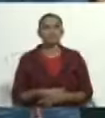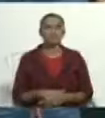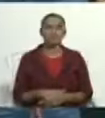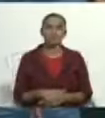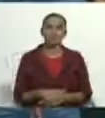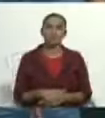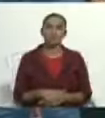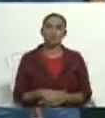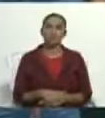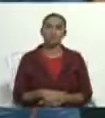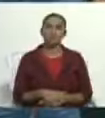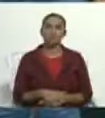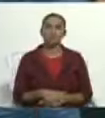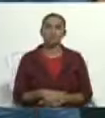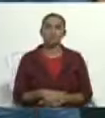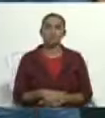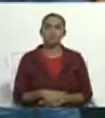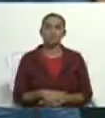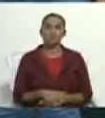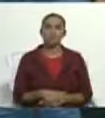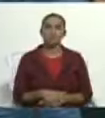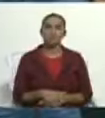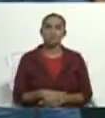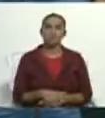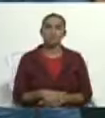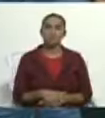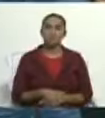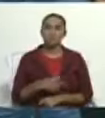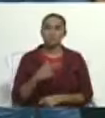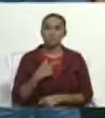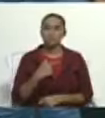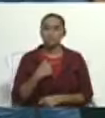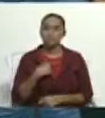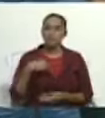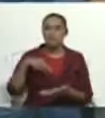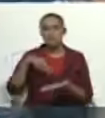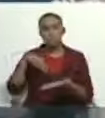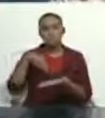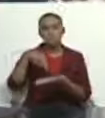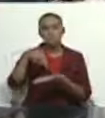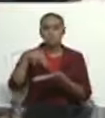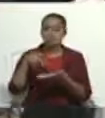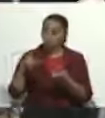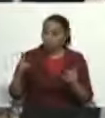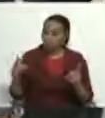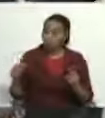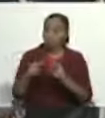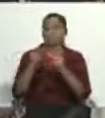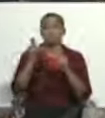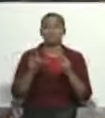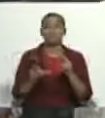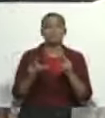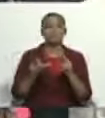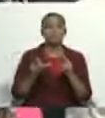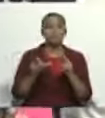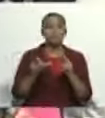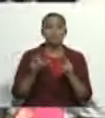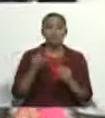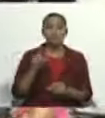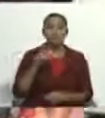Y uno se consigue a estos muchachos de la patria y uno piensa inmediatamente en